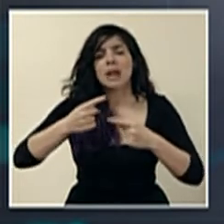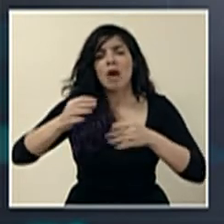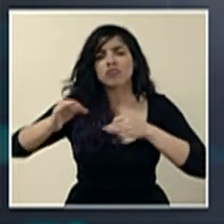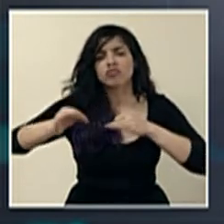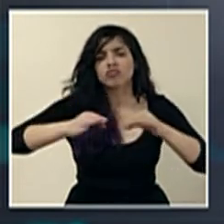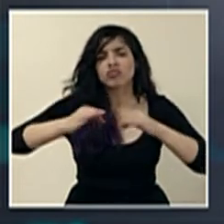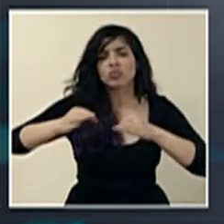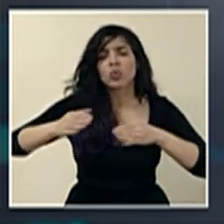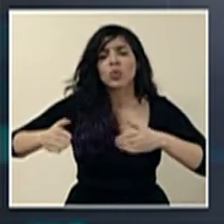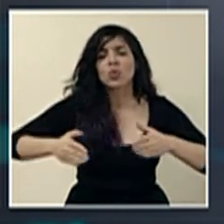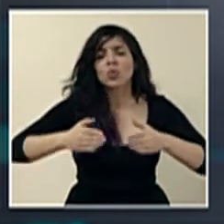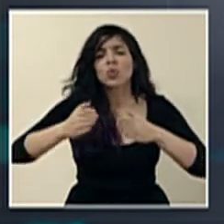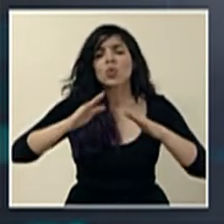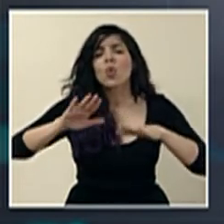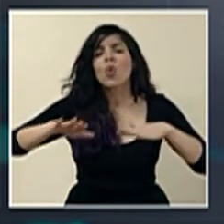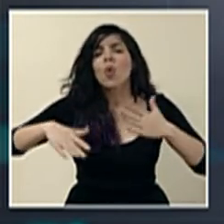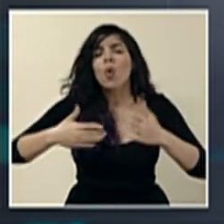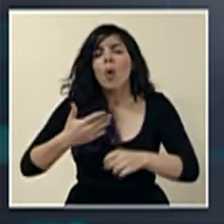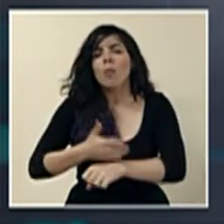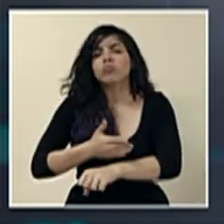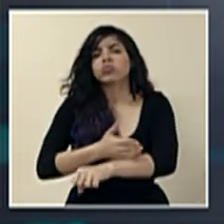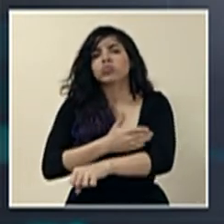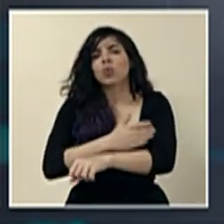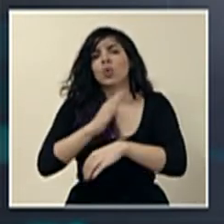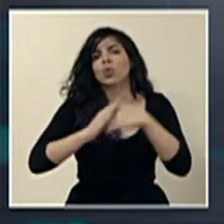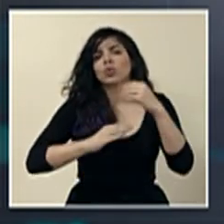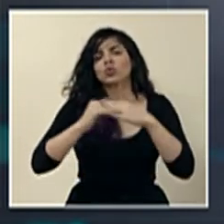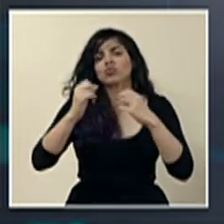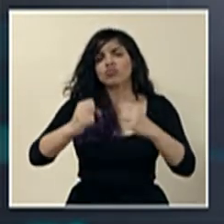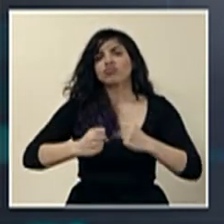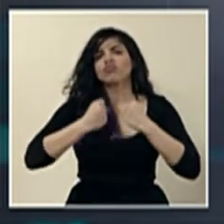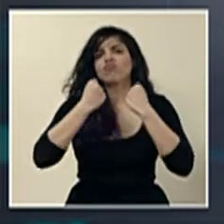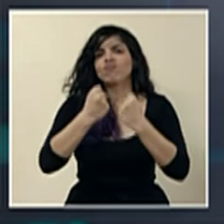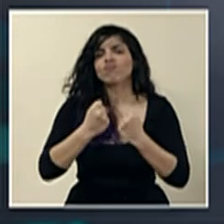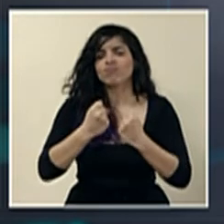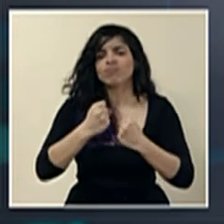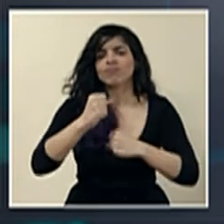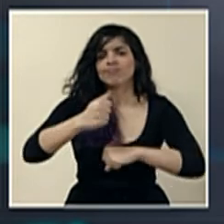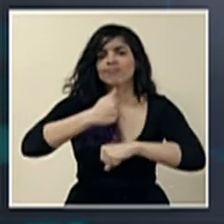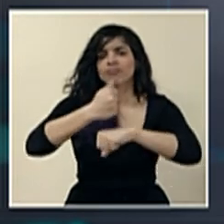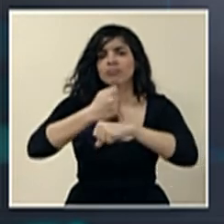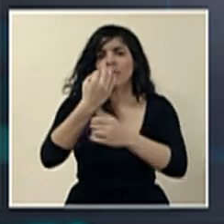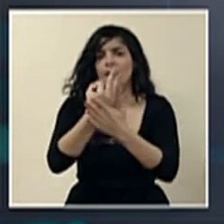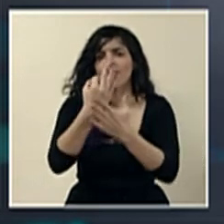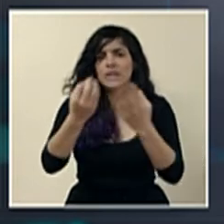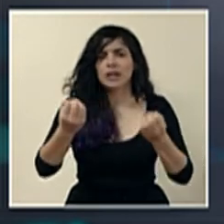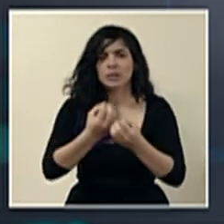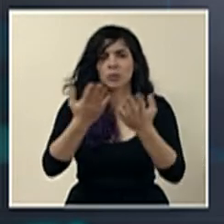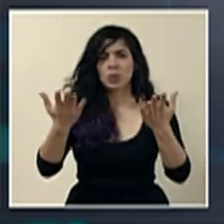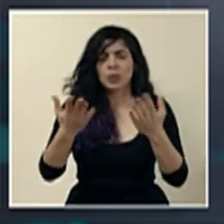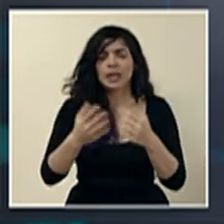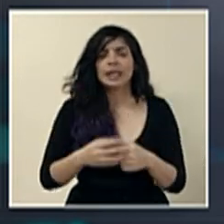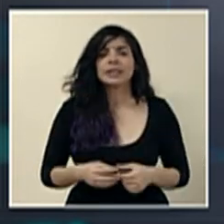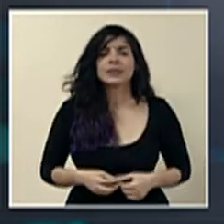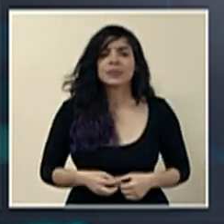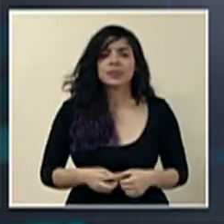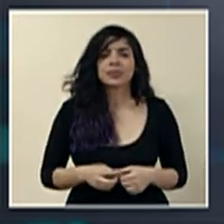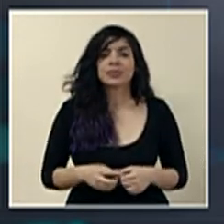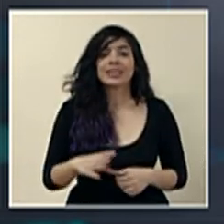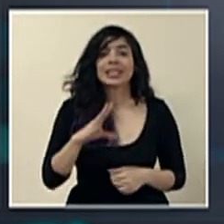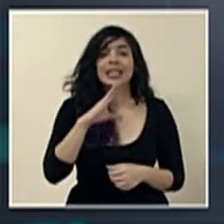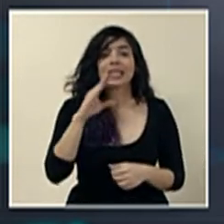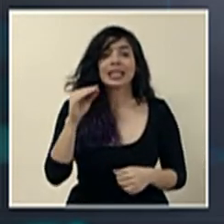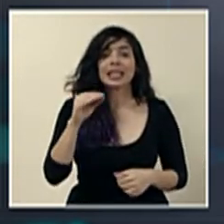ruta de reconstrucción y consolidación adicional de las finanzas públicas, y